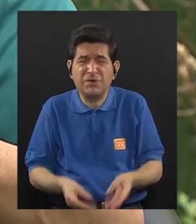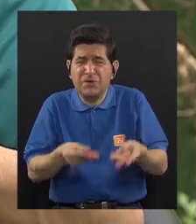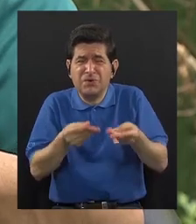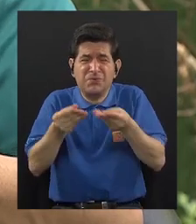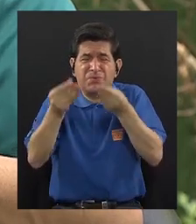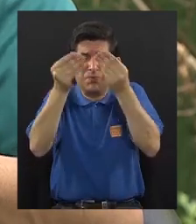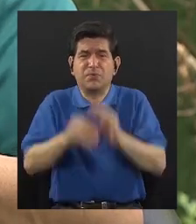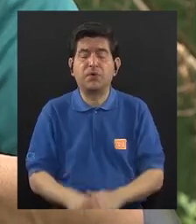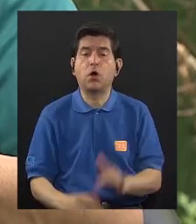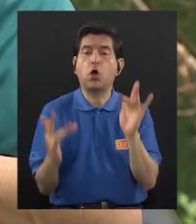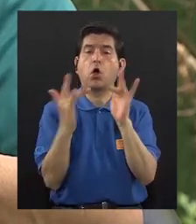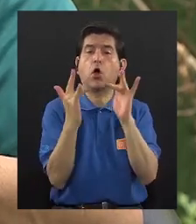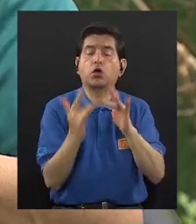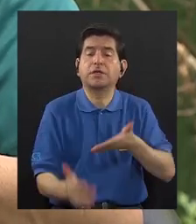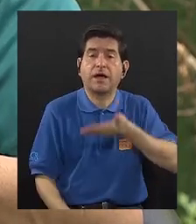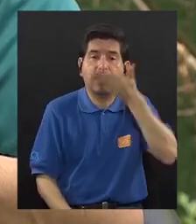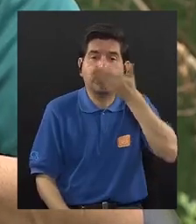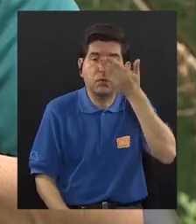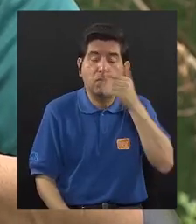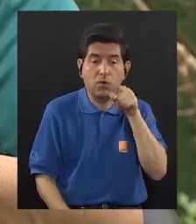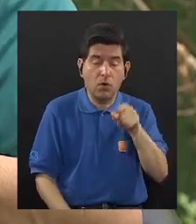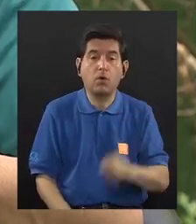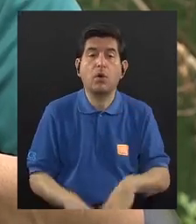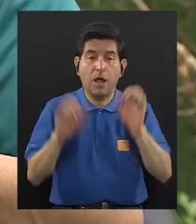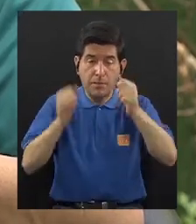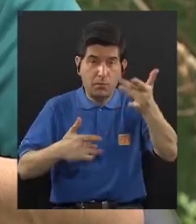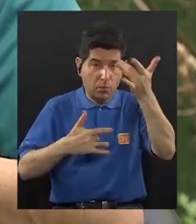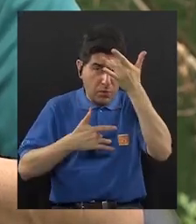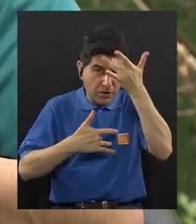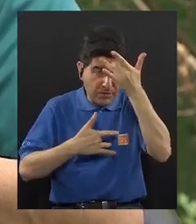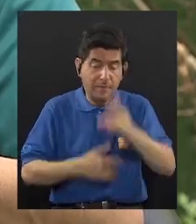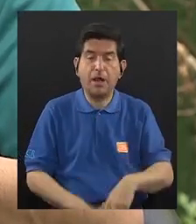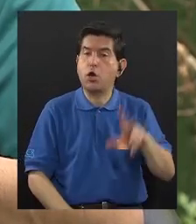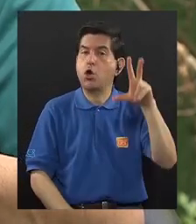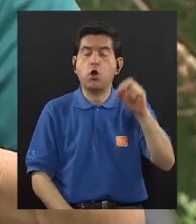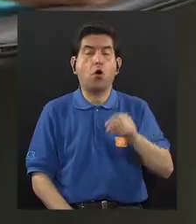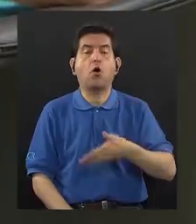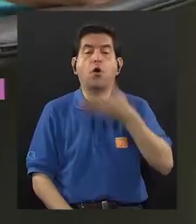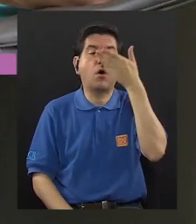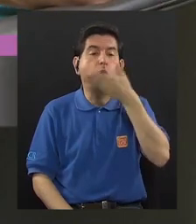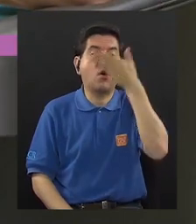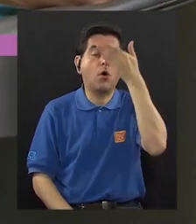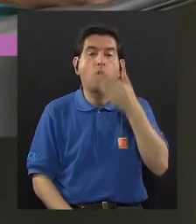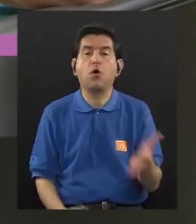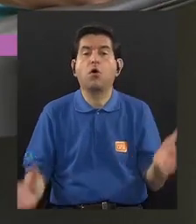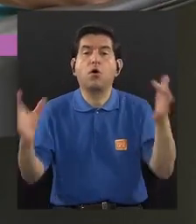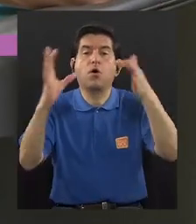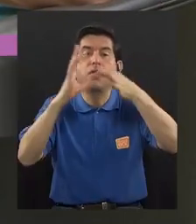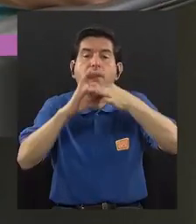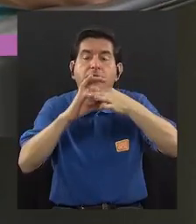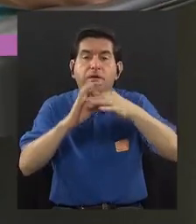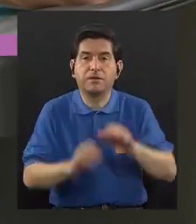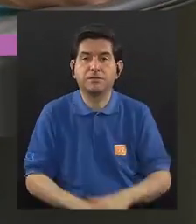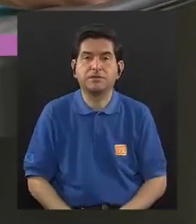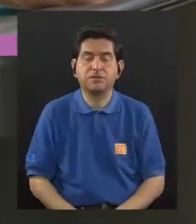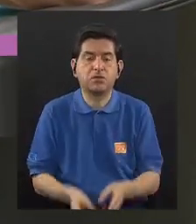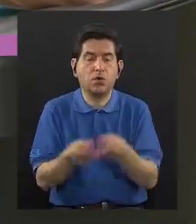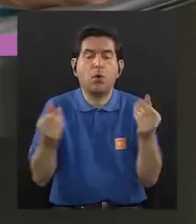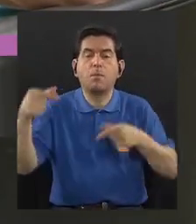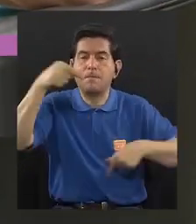entrar en contacto con el olor de esas cosas nos pueden enfermar no porque los olores tienden que tienen que ver más con